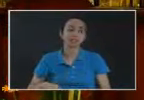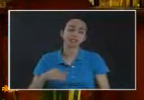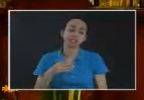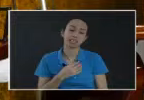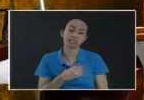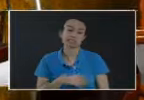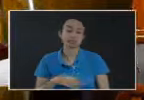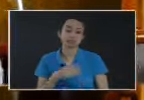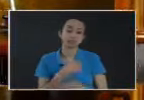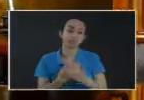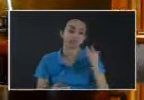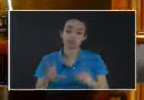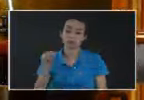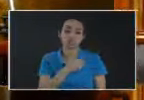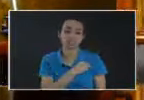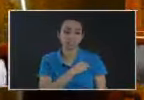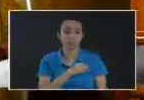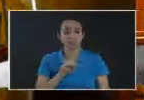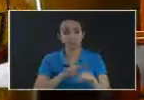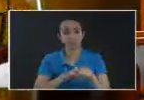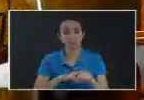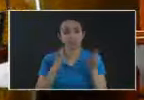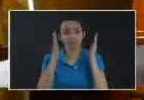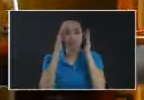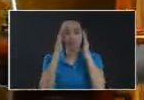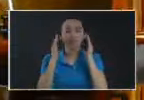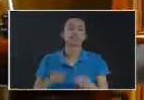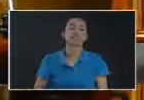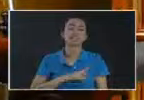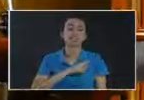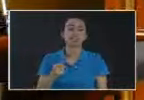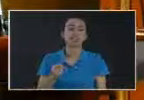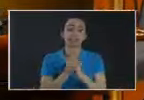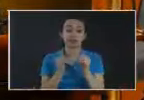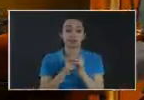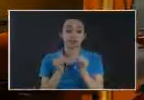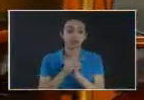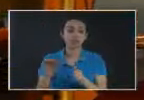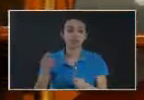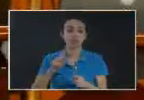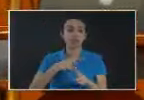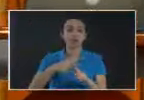Estaba tan nervioso que cuando me dieron una copona así,